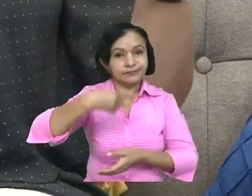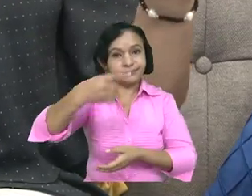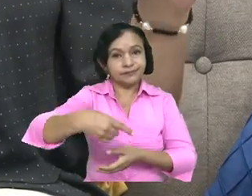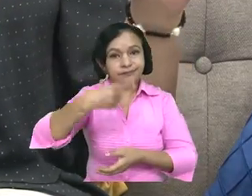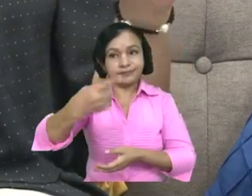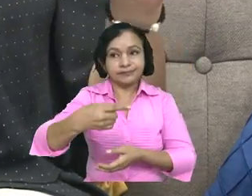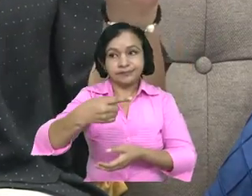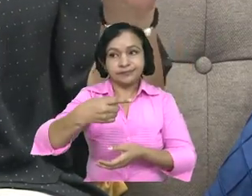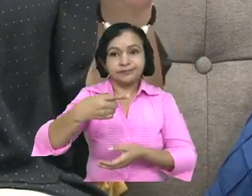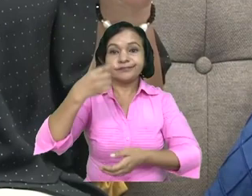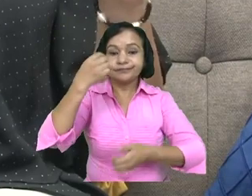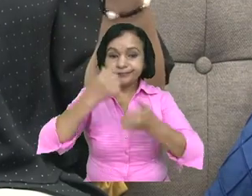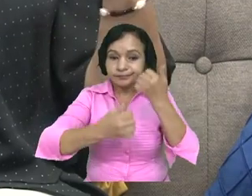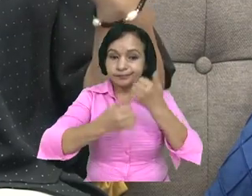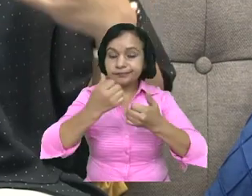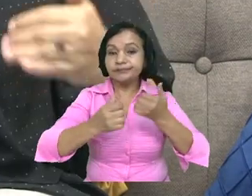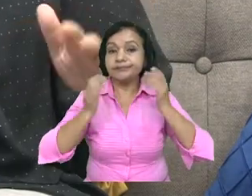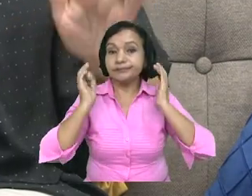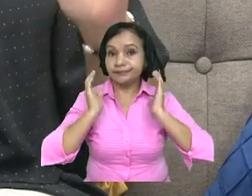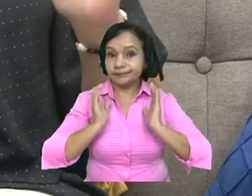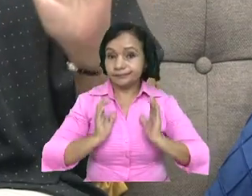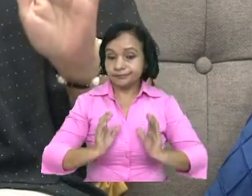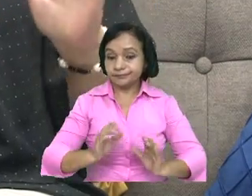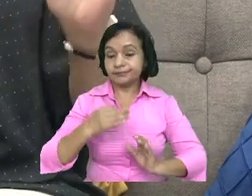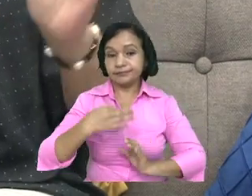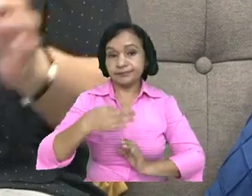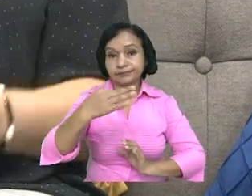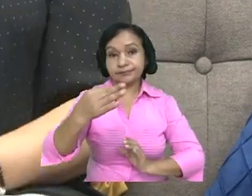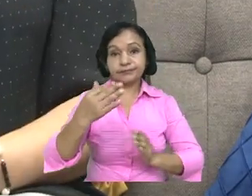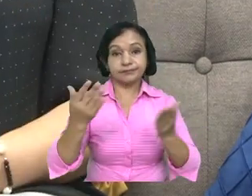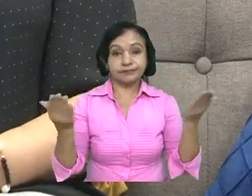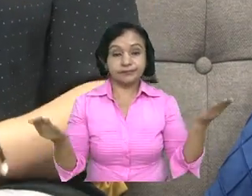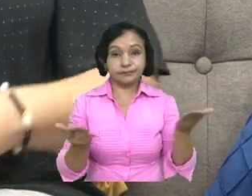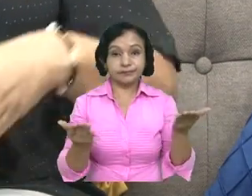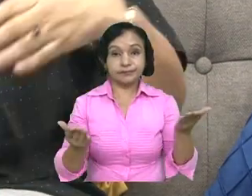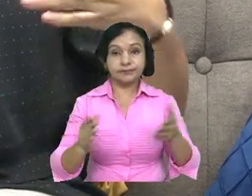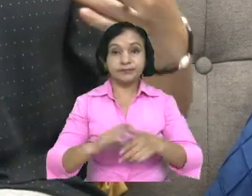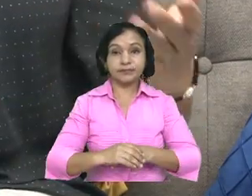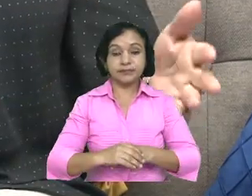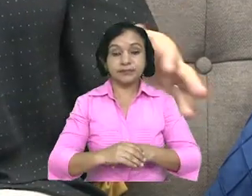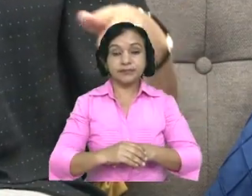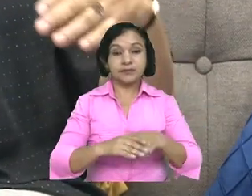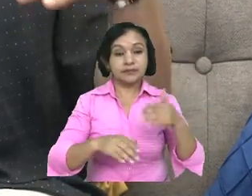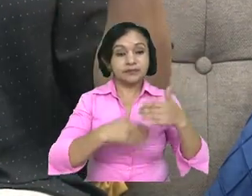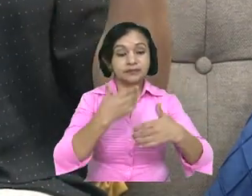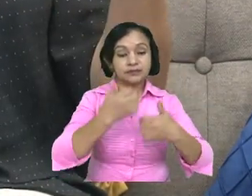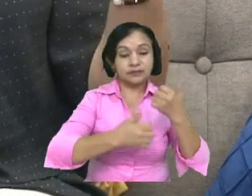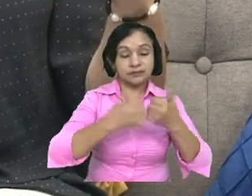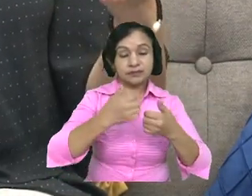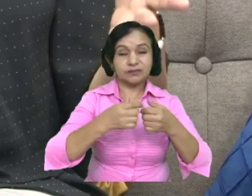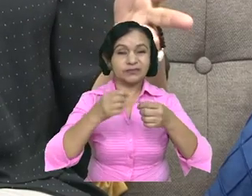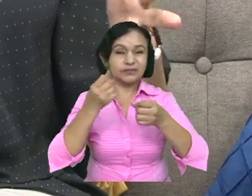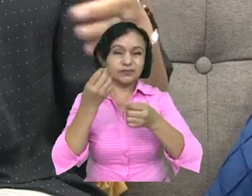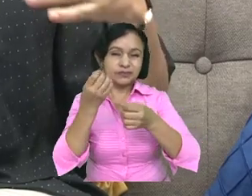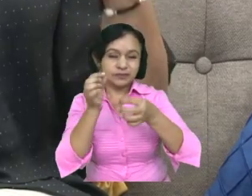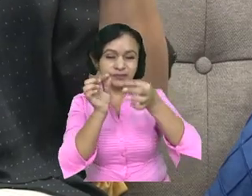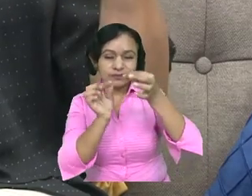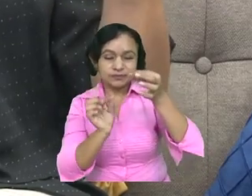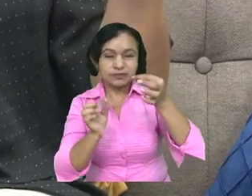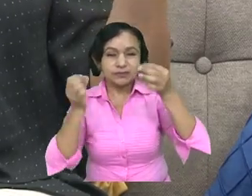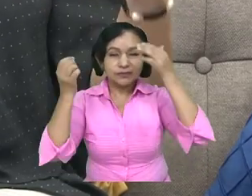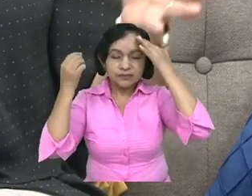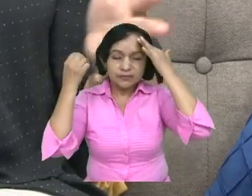a la larga va a tener un problema, digamos, de condición física. Claro. Y después vienen los problemas de columna y los dolores